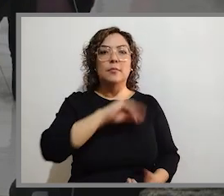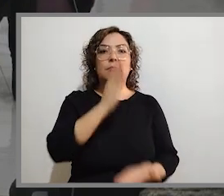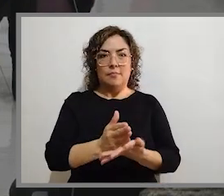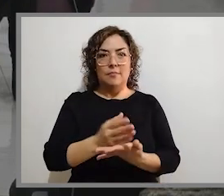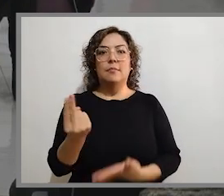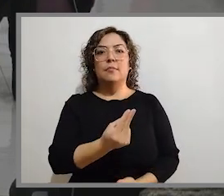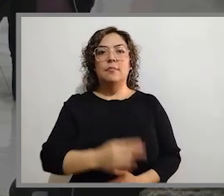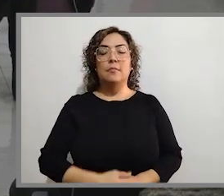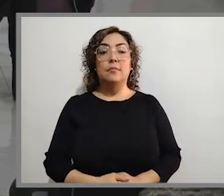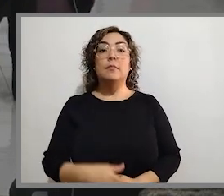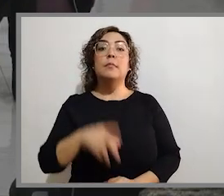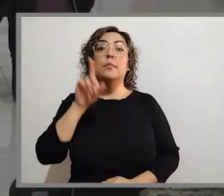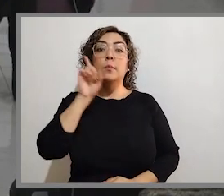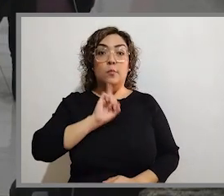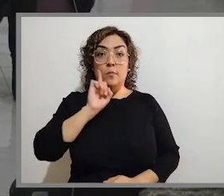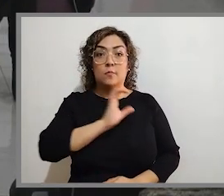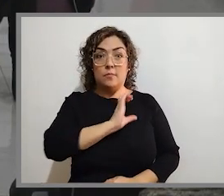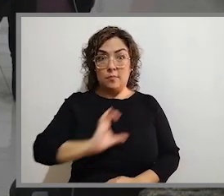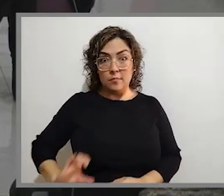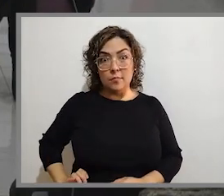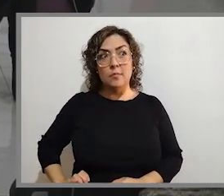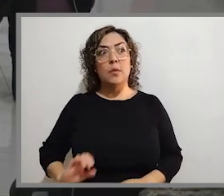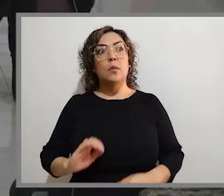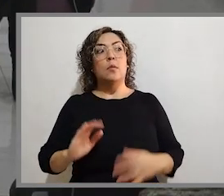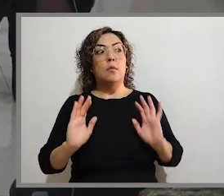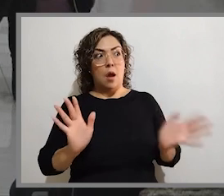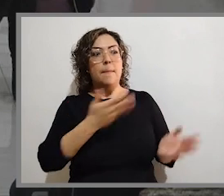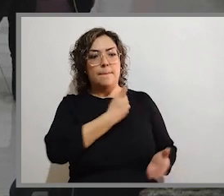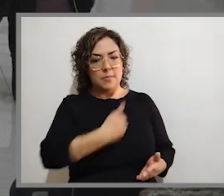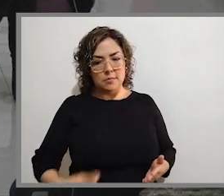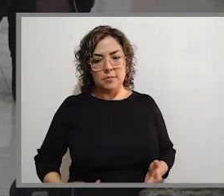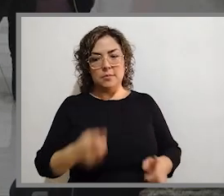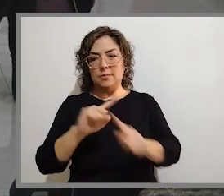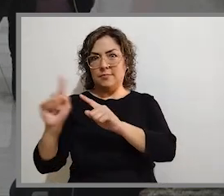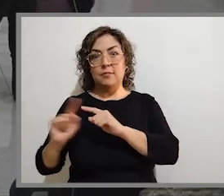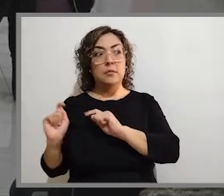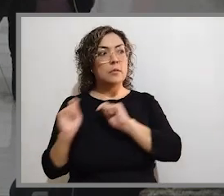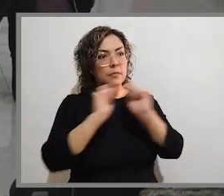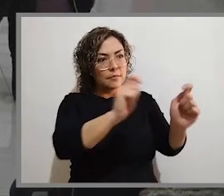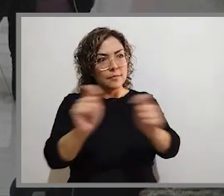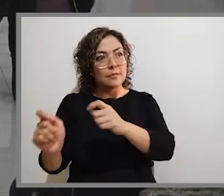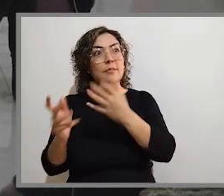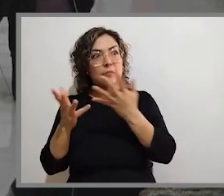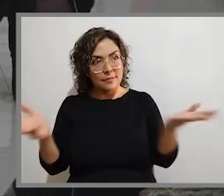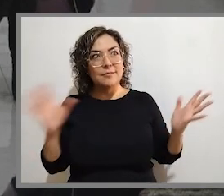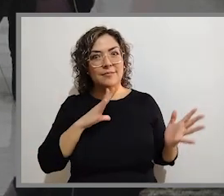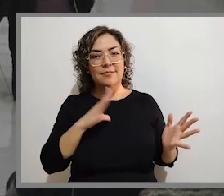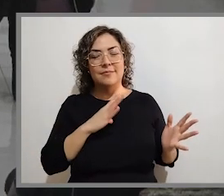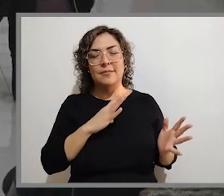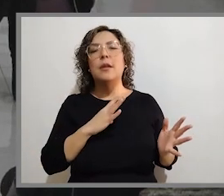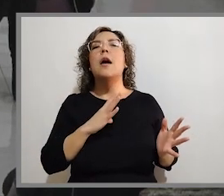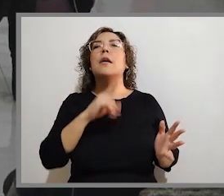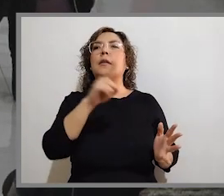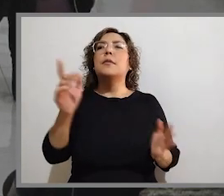precandidatas, candidatas y hoy candidatas a punto de entrar para que nos den estos elementos de retroalimentación para que podamos seguir